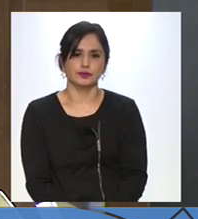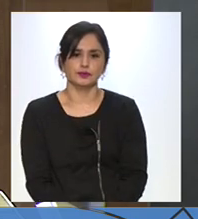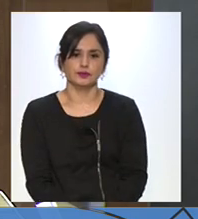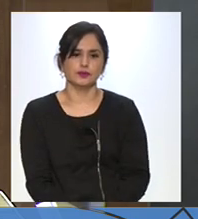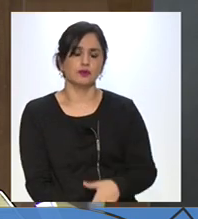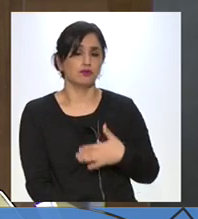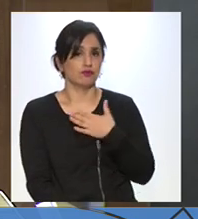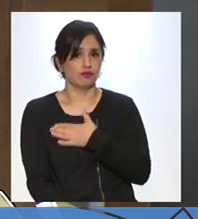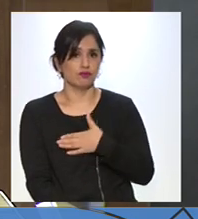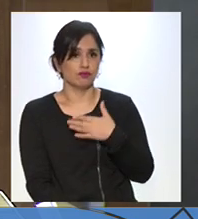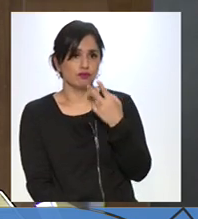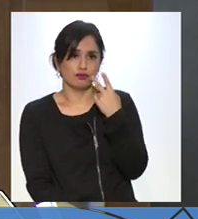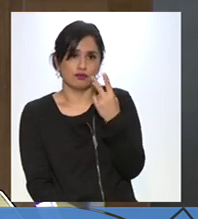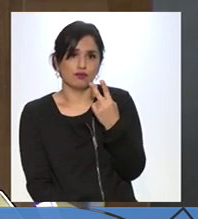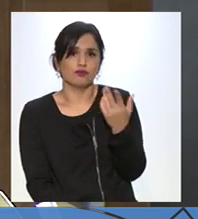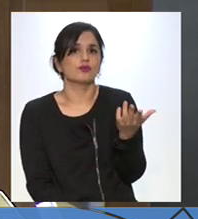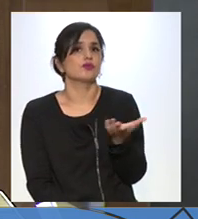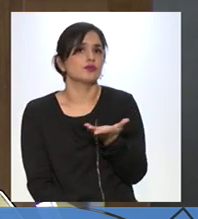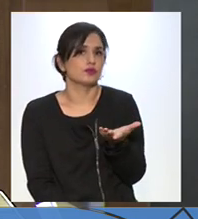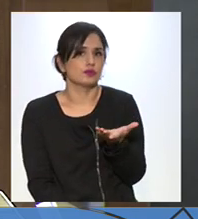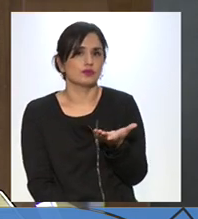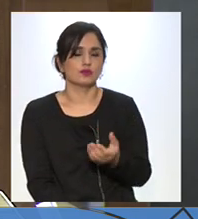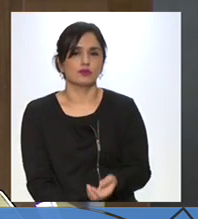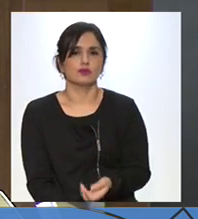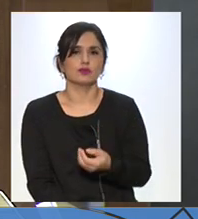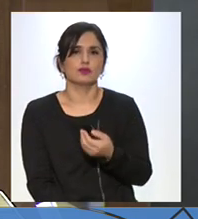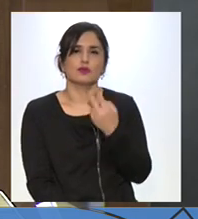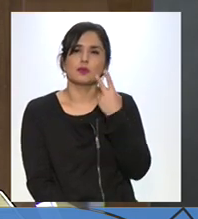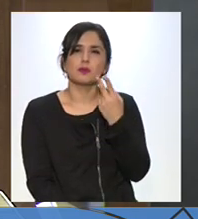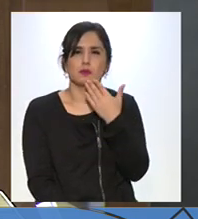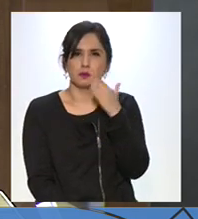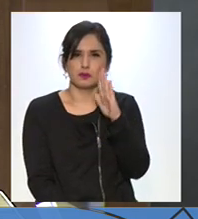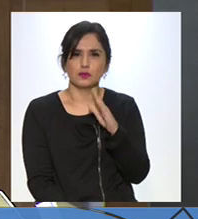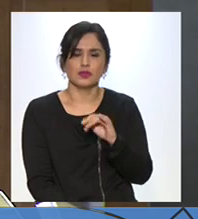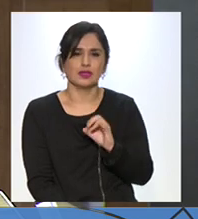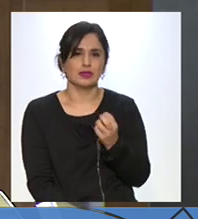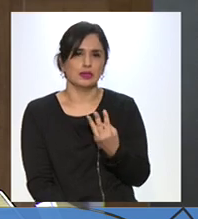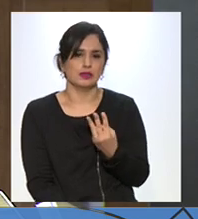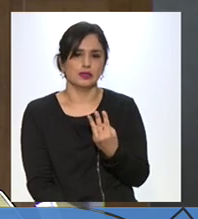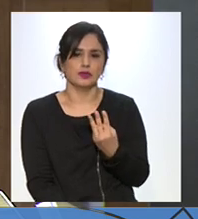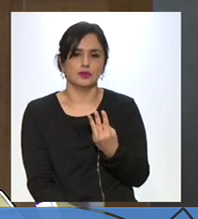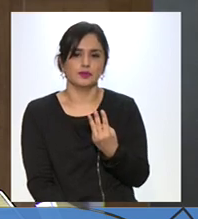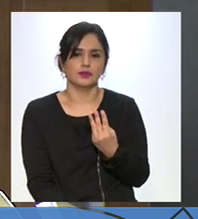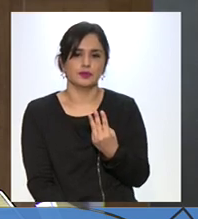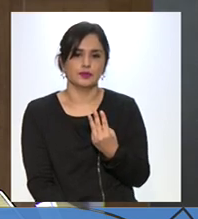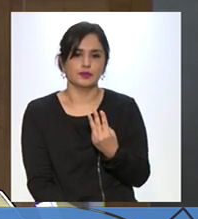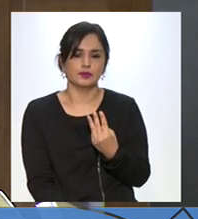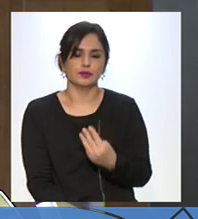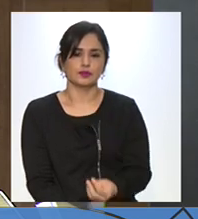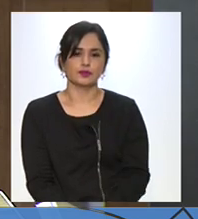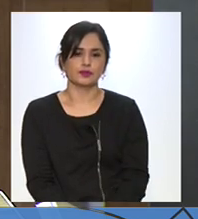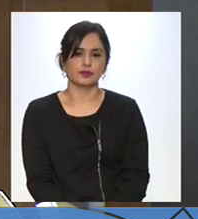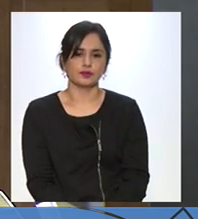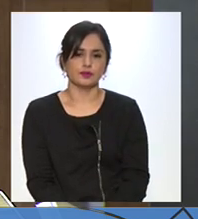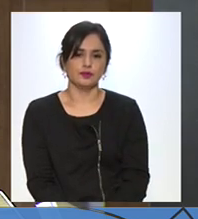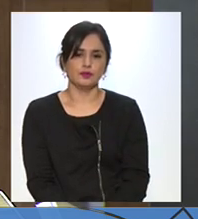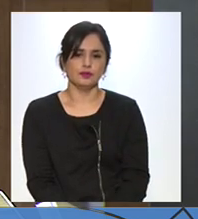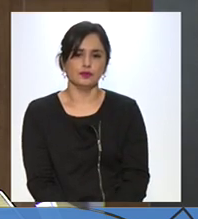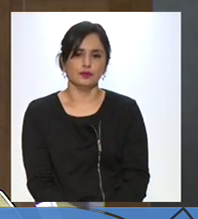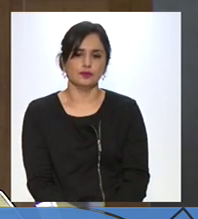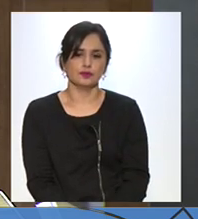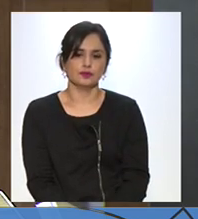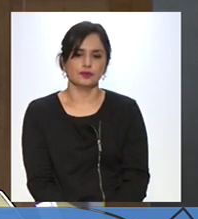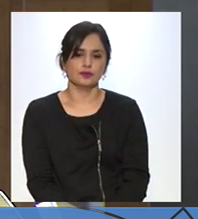gustaría ver cómo se pueden plantear de mejor manera. Tercero, también nos dicen que hay, y voy a ser textual,